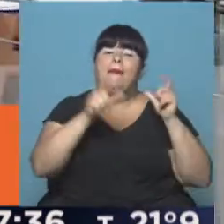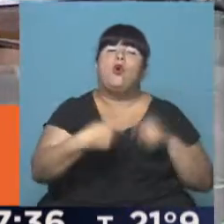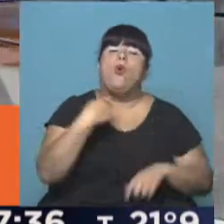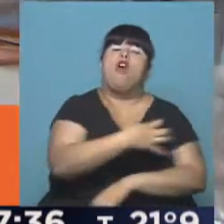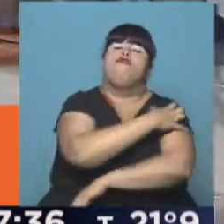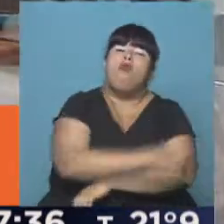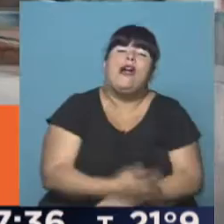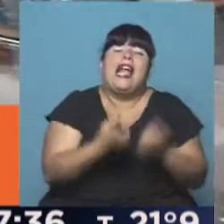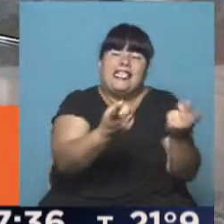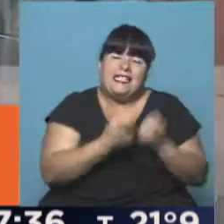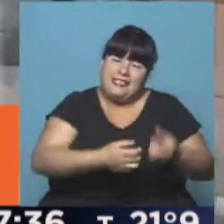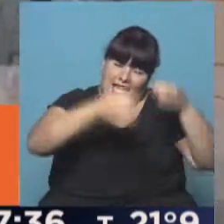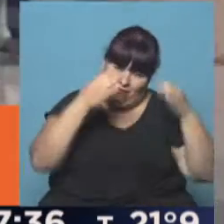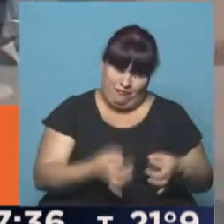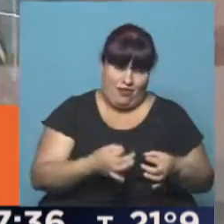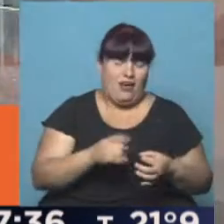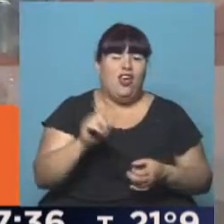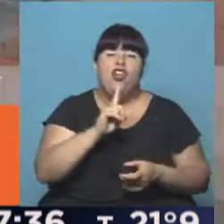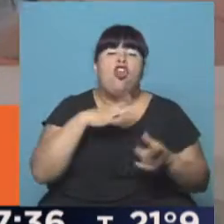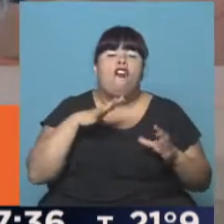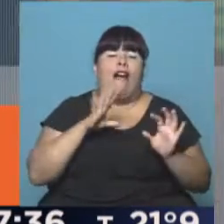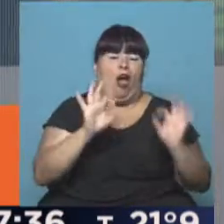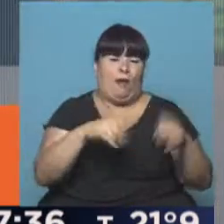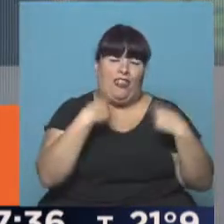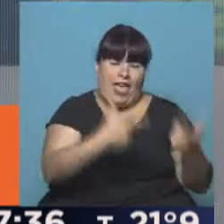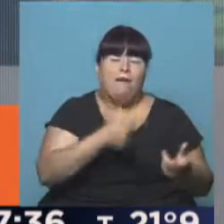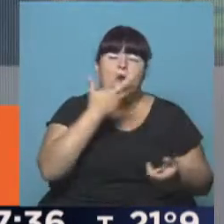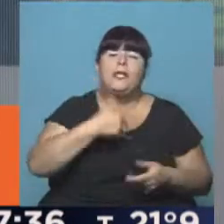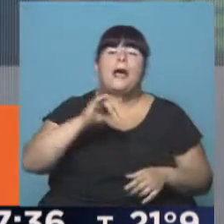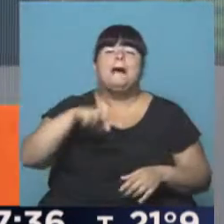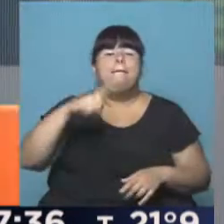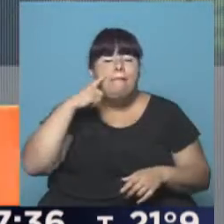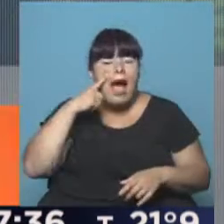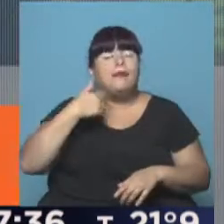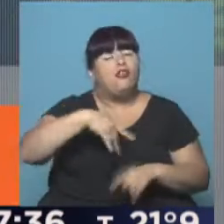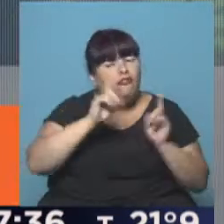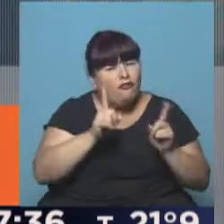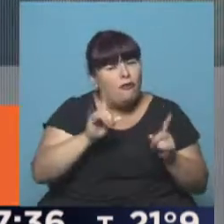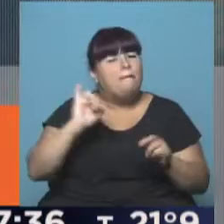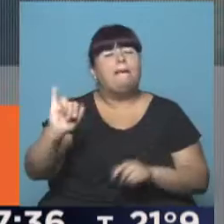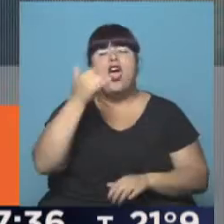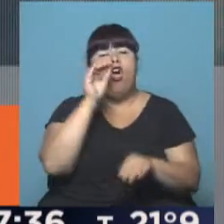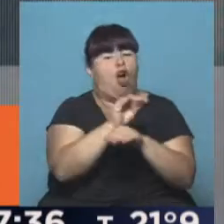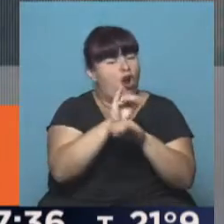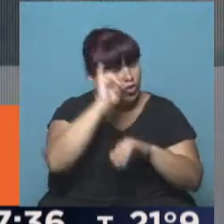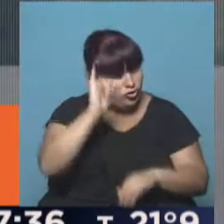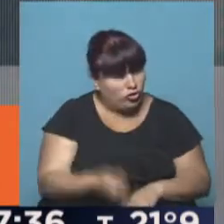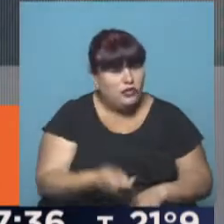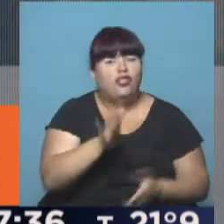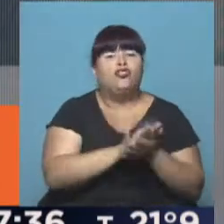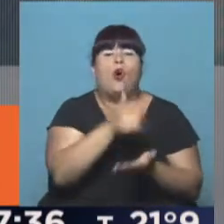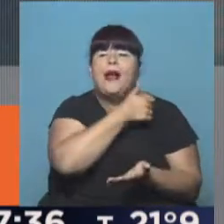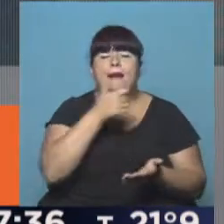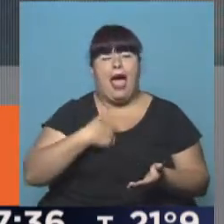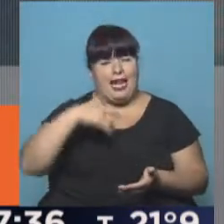jubilados que lo necesitan y que no les falte nada, porque queremos que tengan el PAMI va a seguir teniendo la mejor cobertura en medicamentos